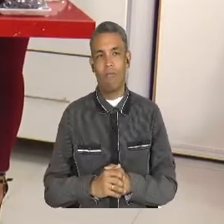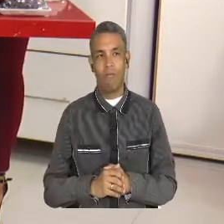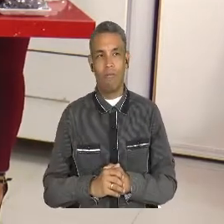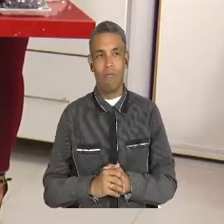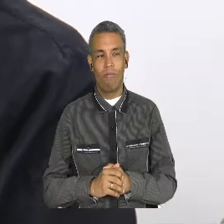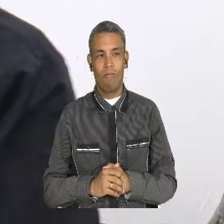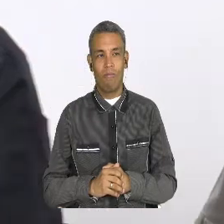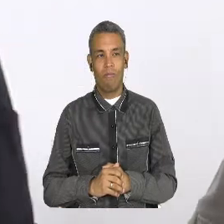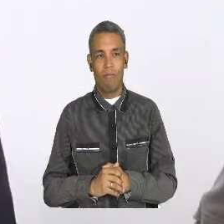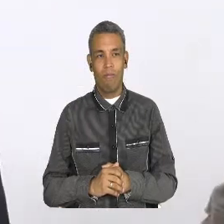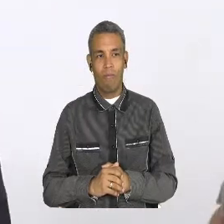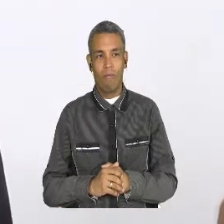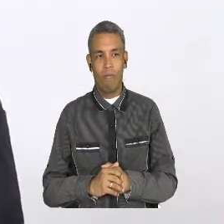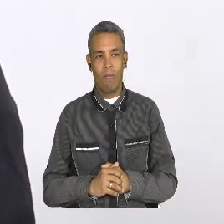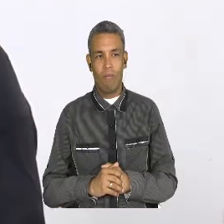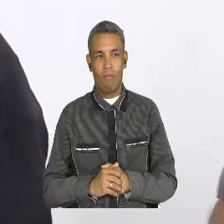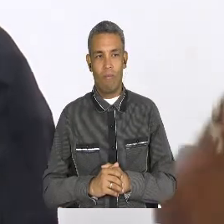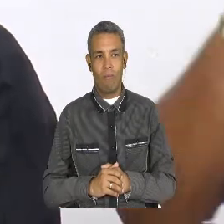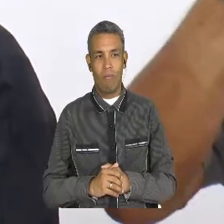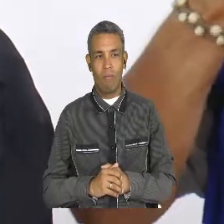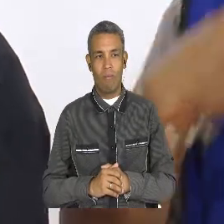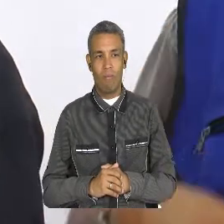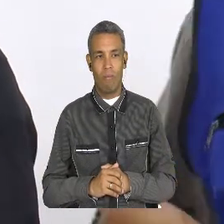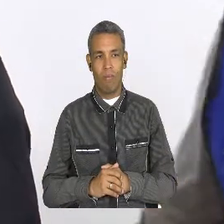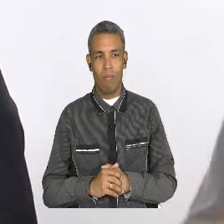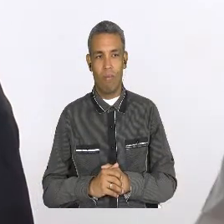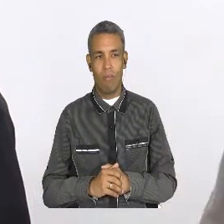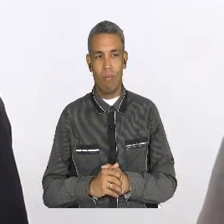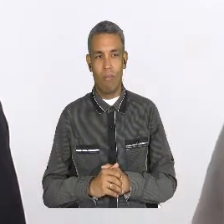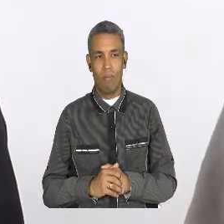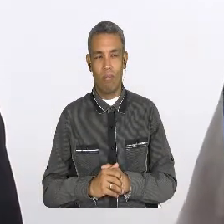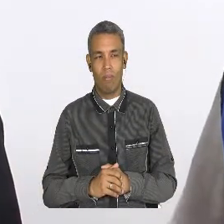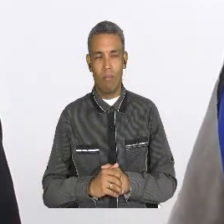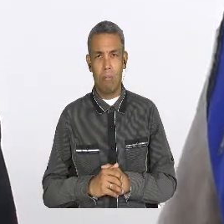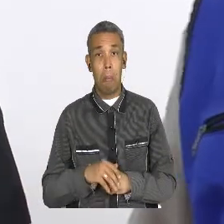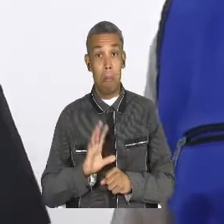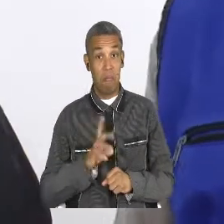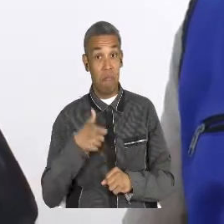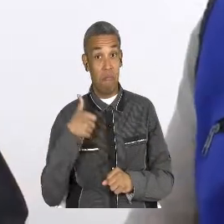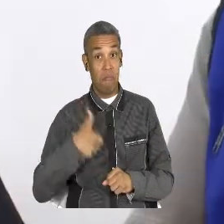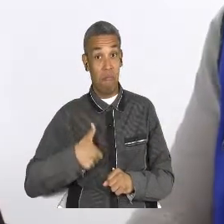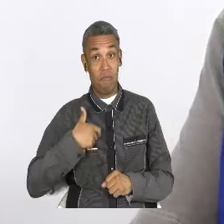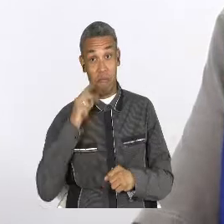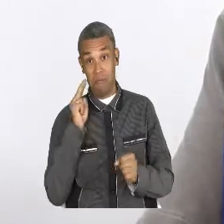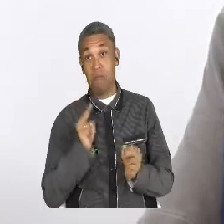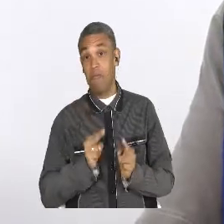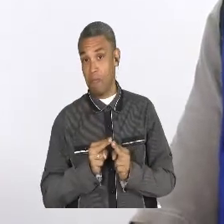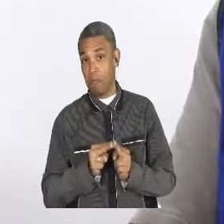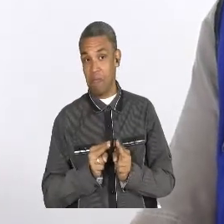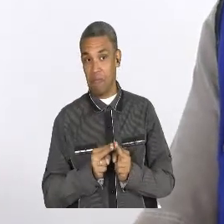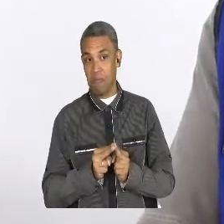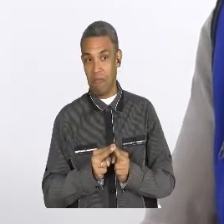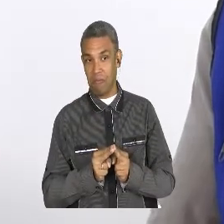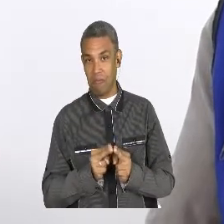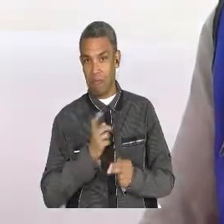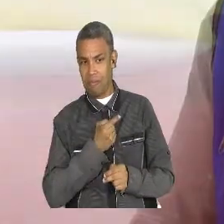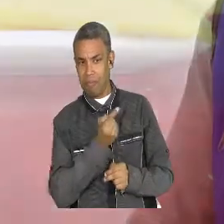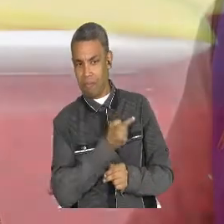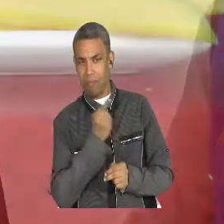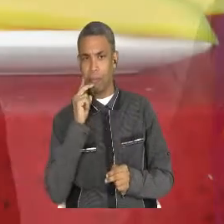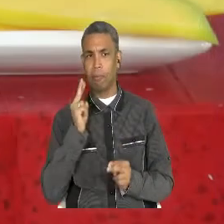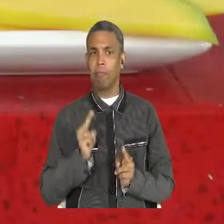entonces es muy bueno. Colabora con la Verde también. Conocer personas que también tuvieron ese proceso,